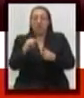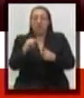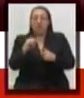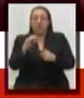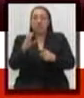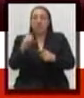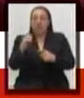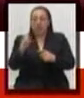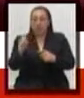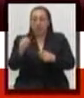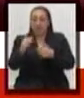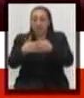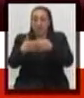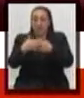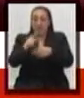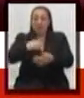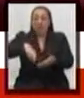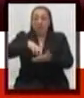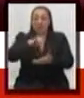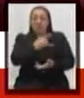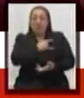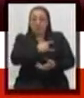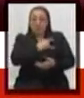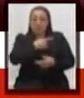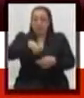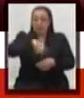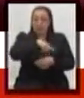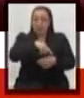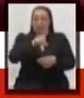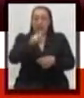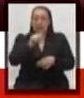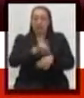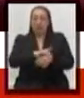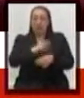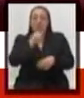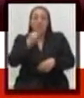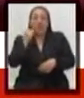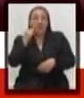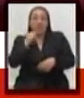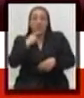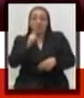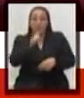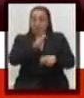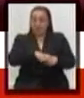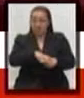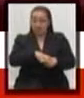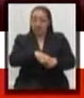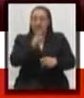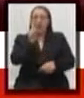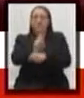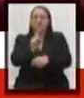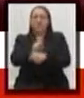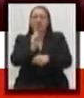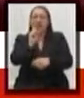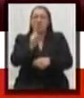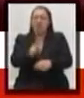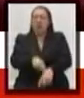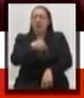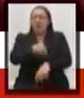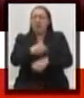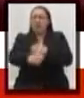cerca, en el Parque Universitario, la doctora Marta Hildebrand enseñó largos